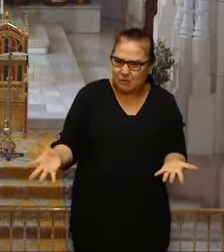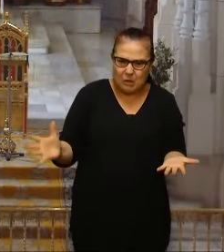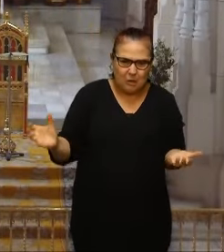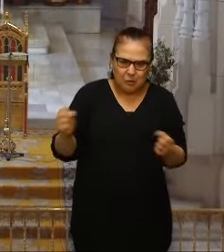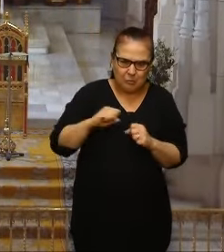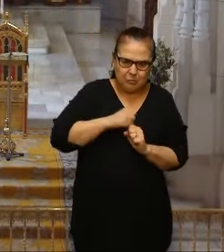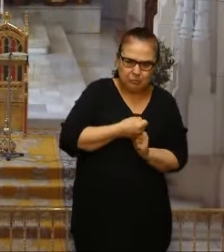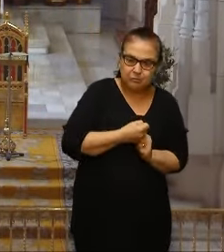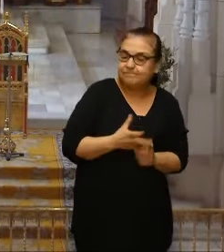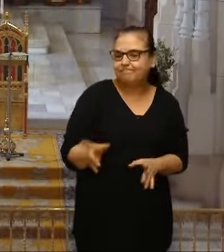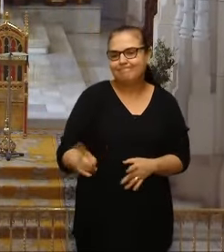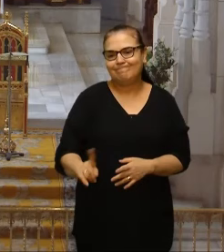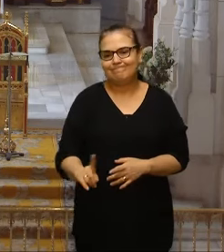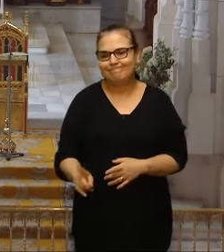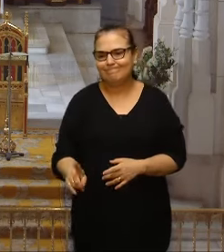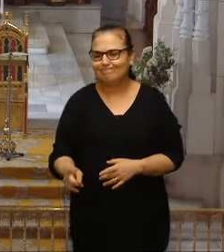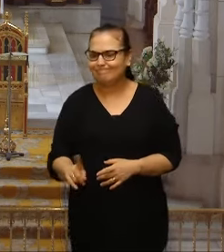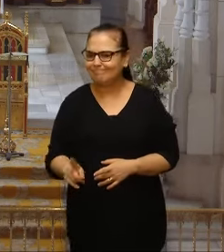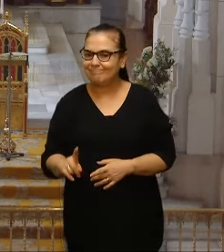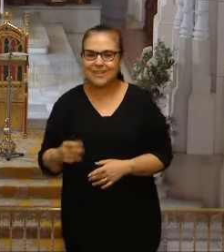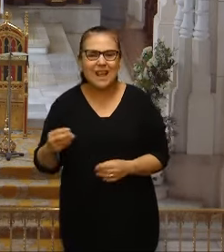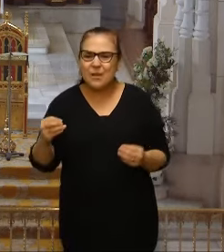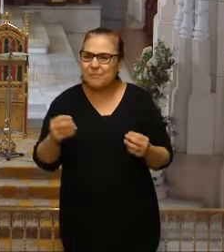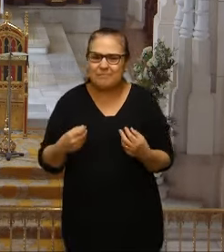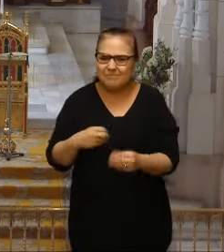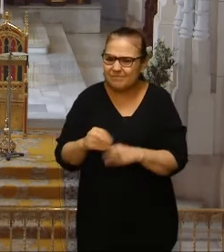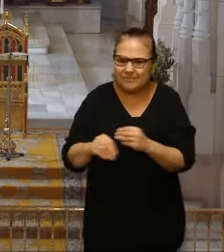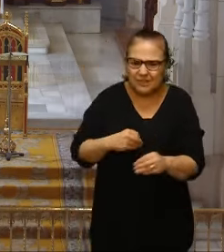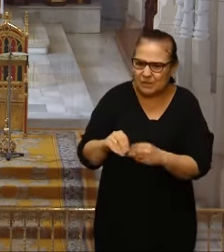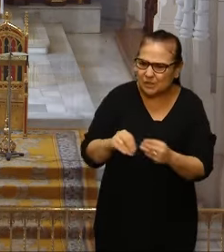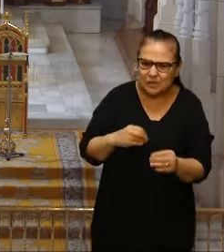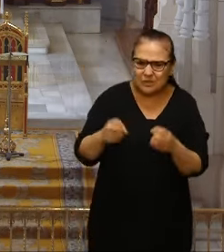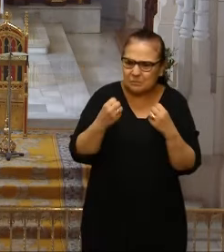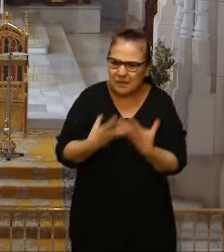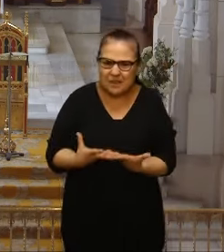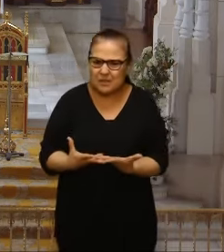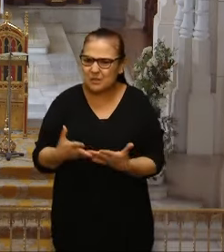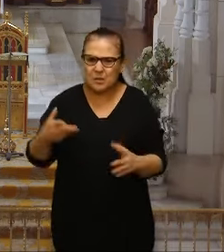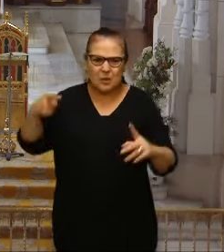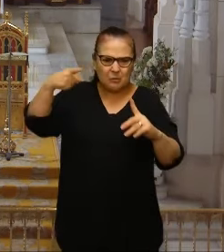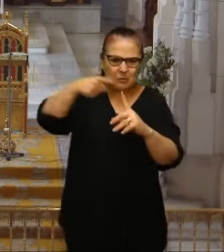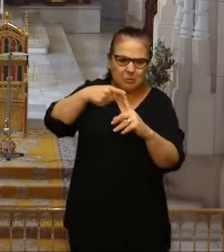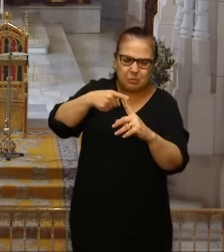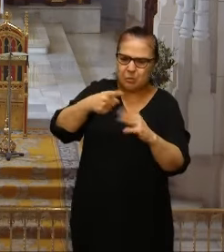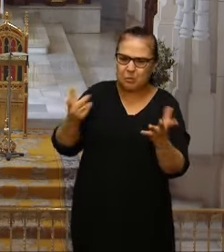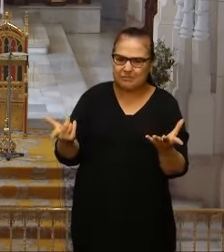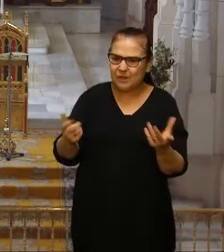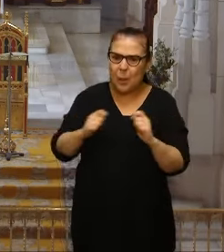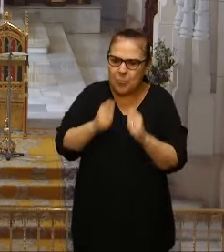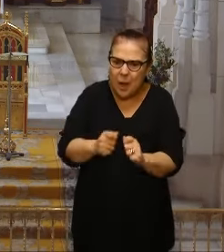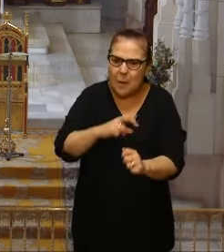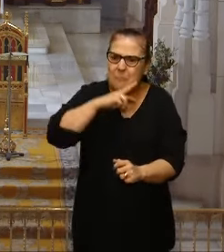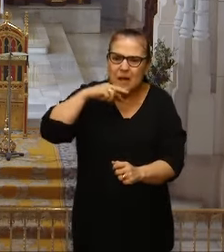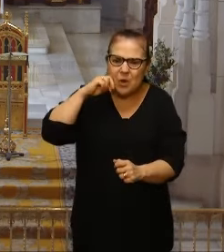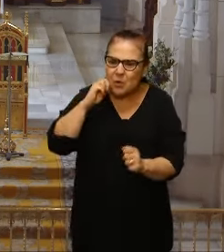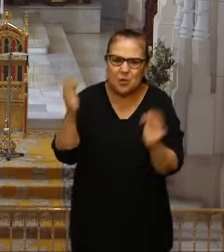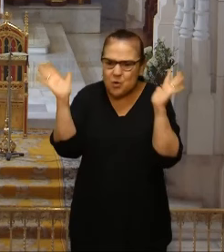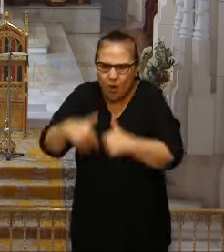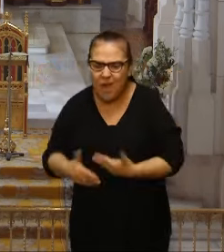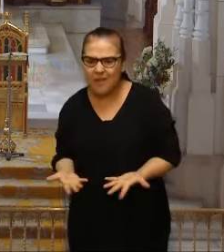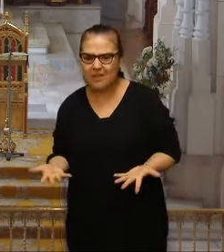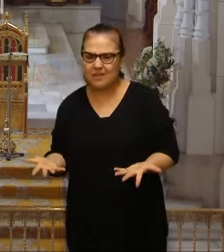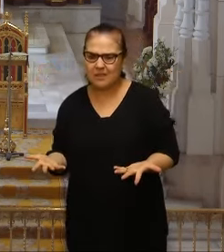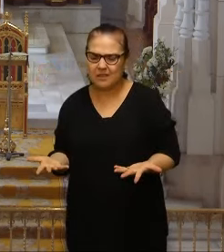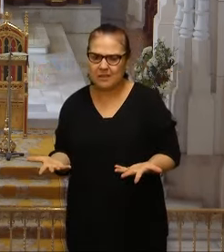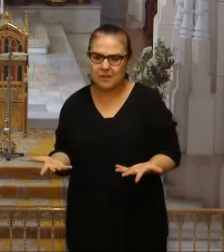valores perennes, los bienes y las cosas carecen de referencia que les dé un valor en sí mismos. Esos